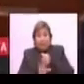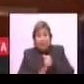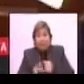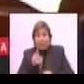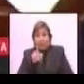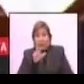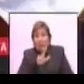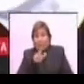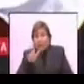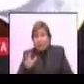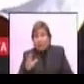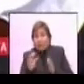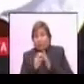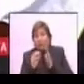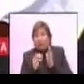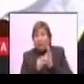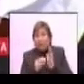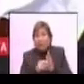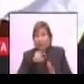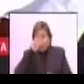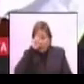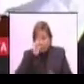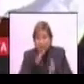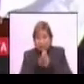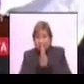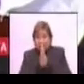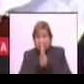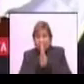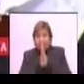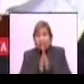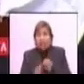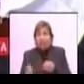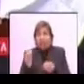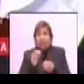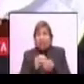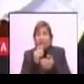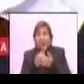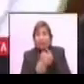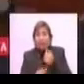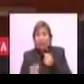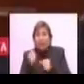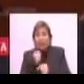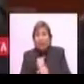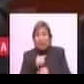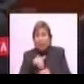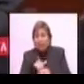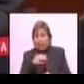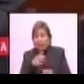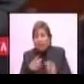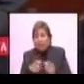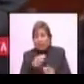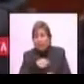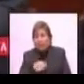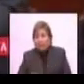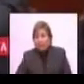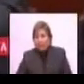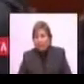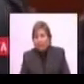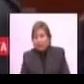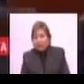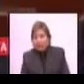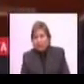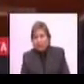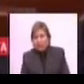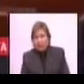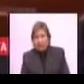artículo 133 de la Constitución del Perú, pido la renovación de la confianza del gabinete que presido. Y